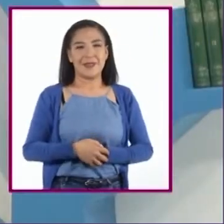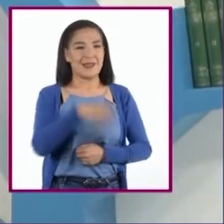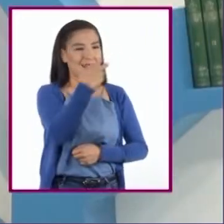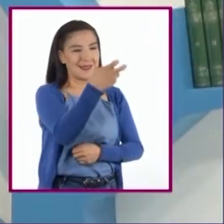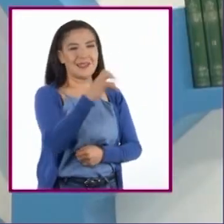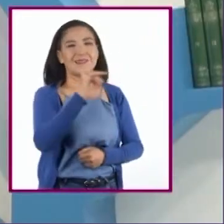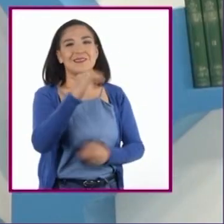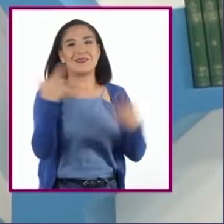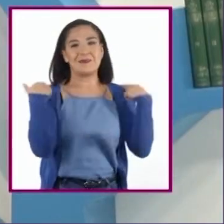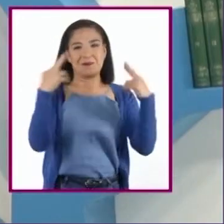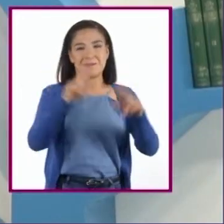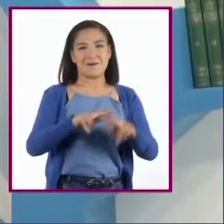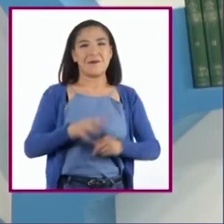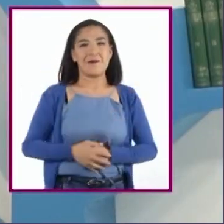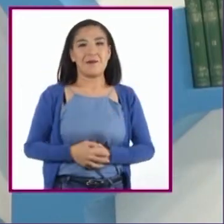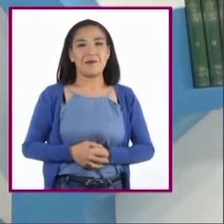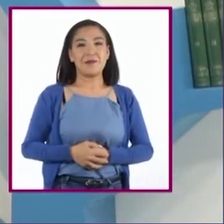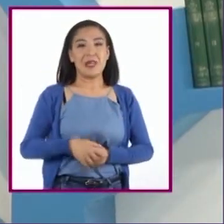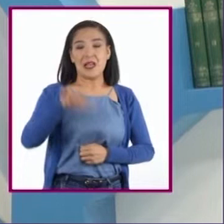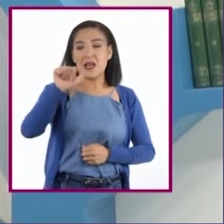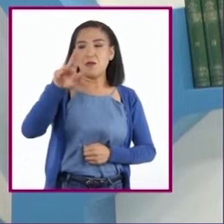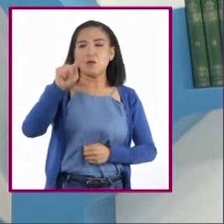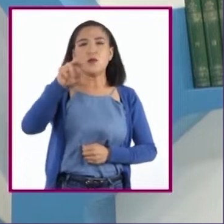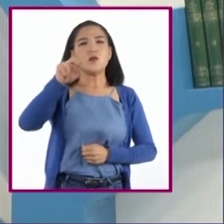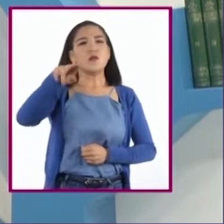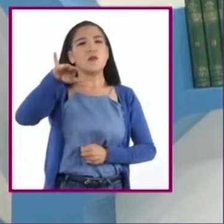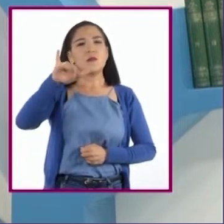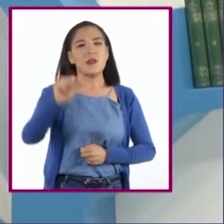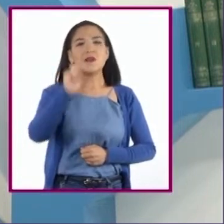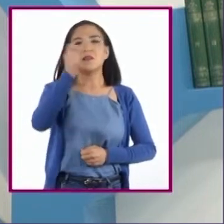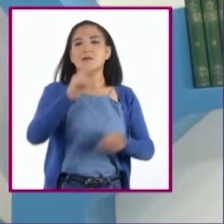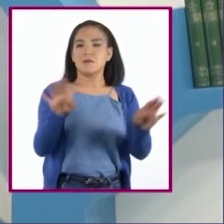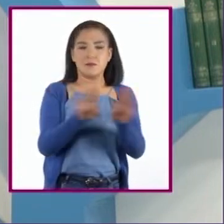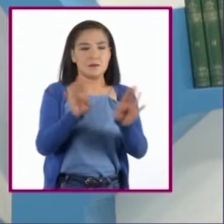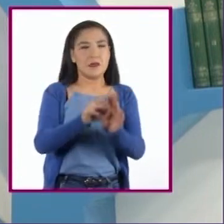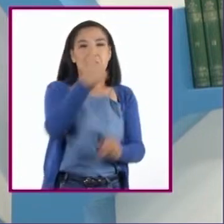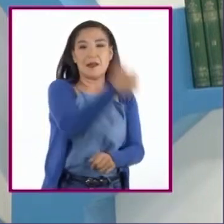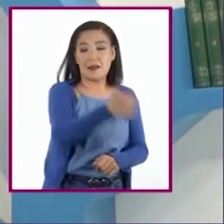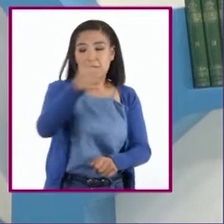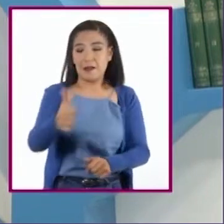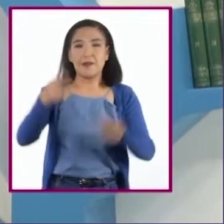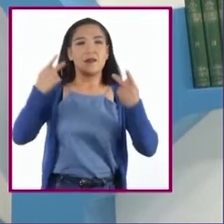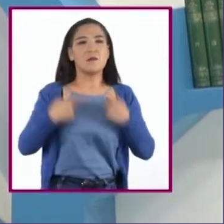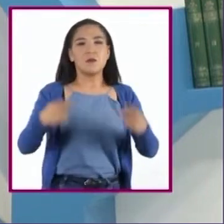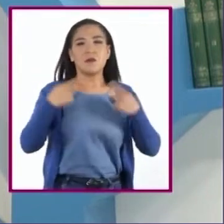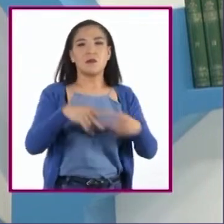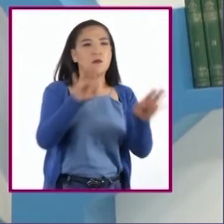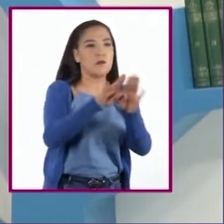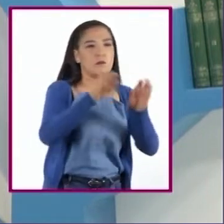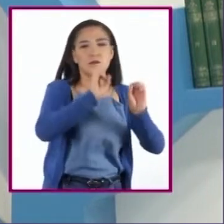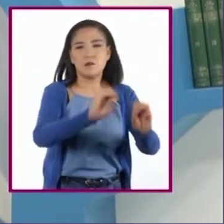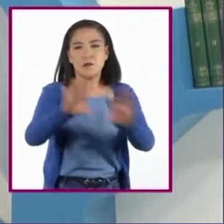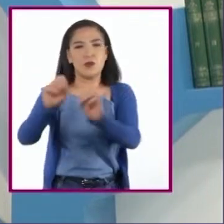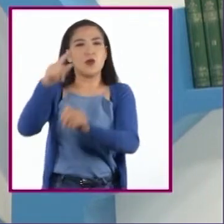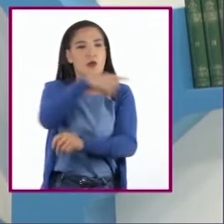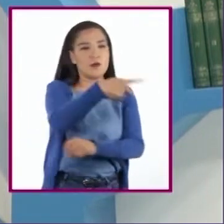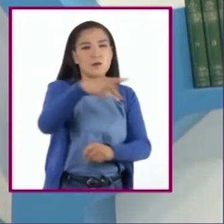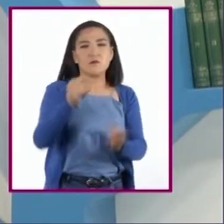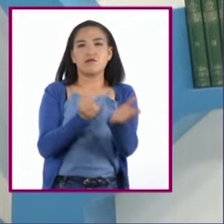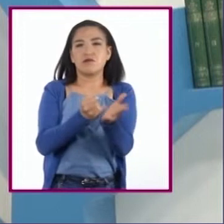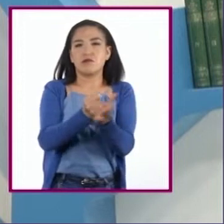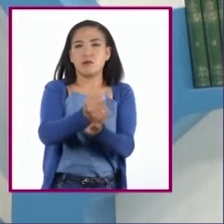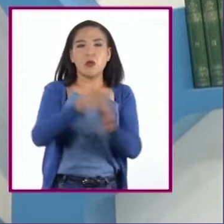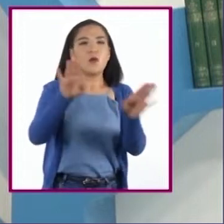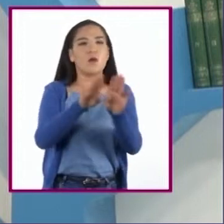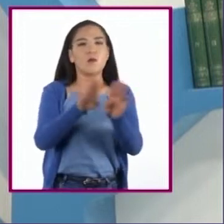Efectivamente, maestra. La autonomía es la capacidad que cada persona tiene para hacer sus propias elecciones,